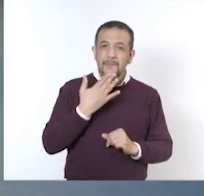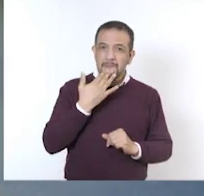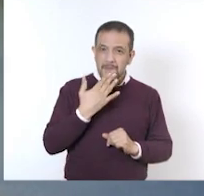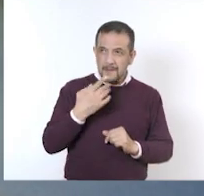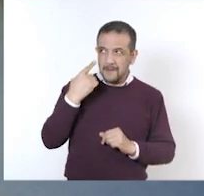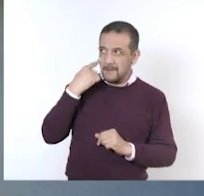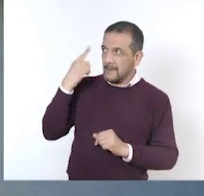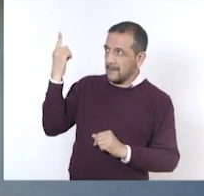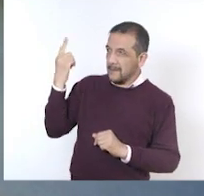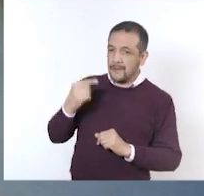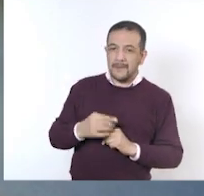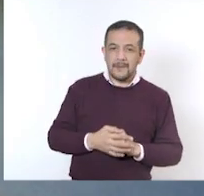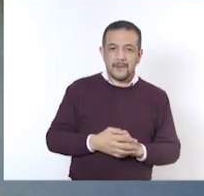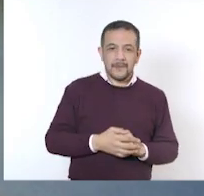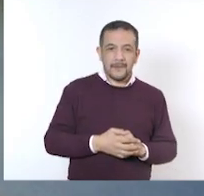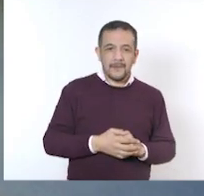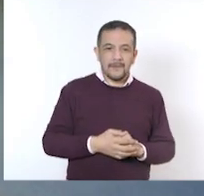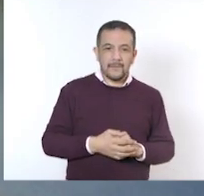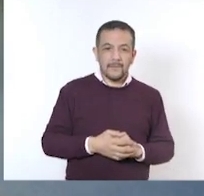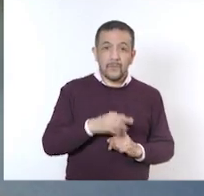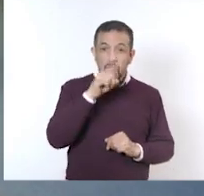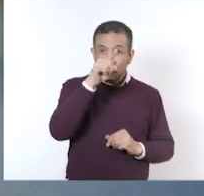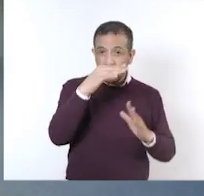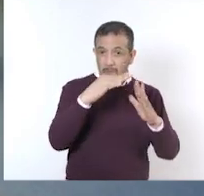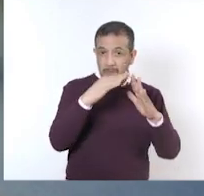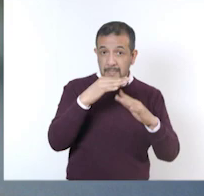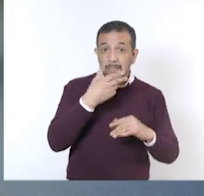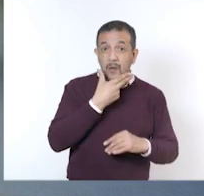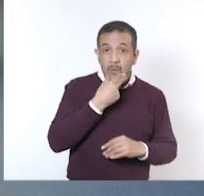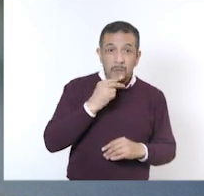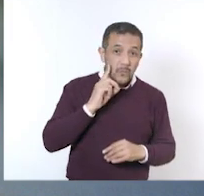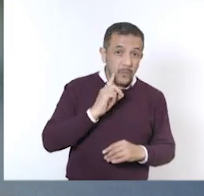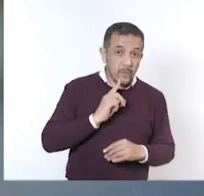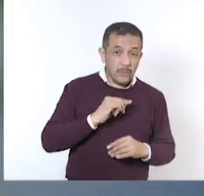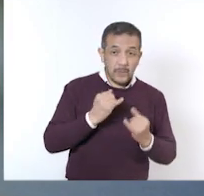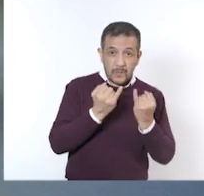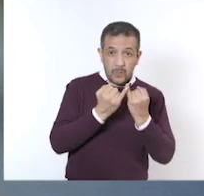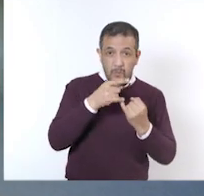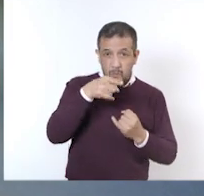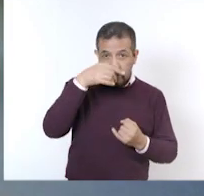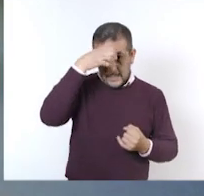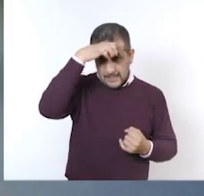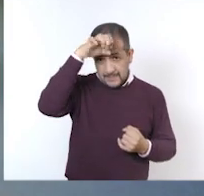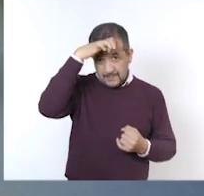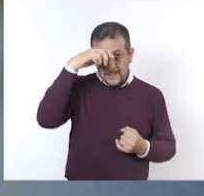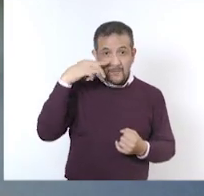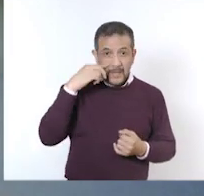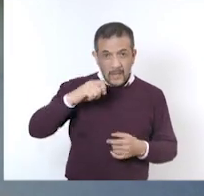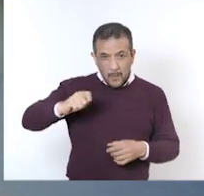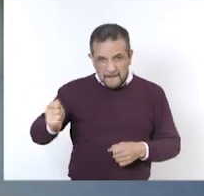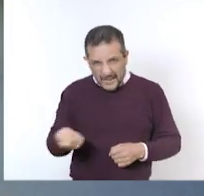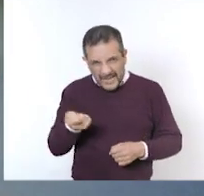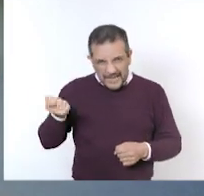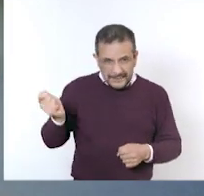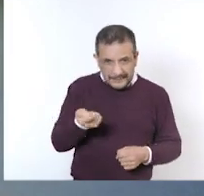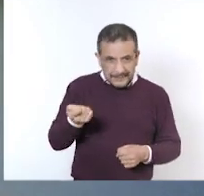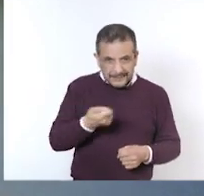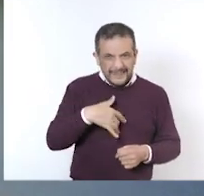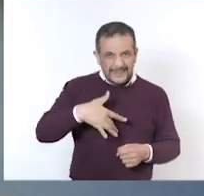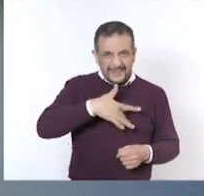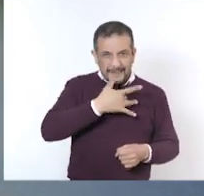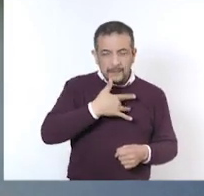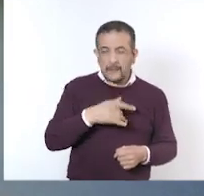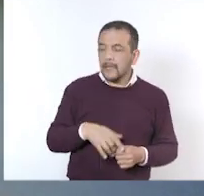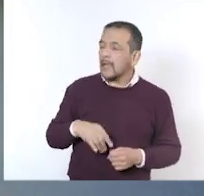Gol. Muy bien, Jesús. Venga, venga. También gracias. Tú en casa, va. Niños y niñas, experimenten, tiren, peguen. Ah,